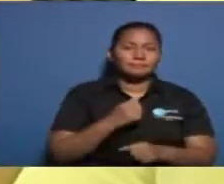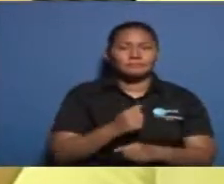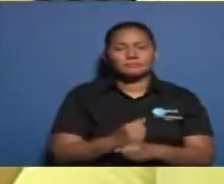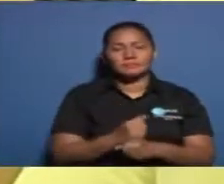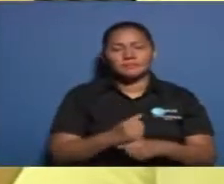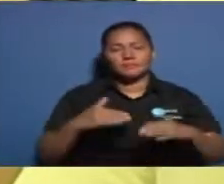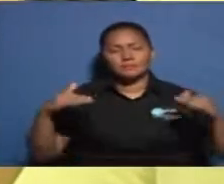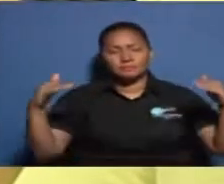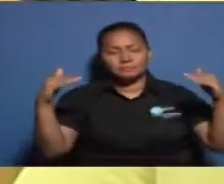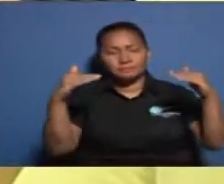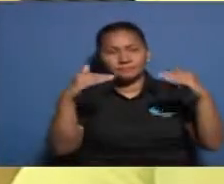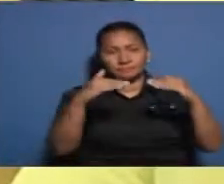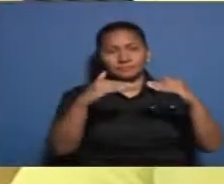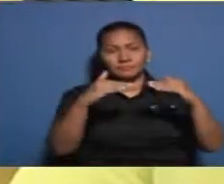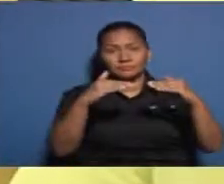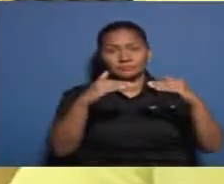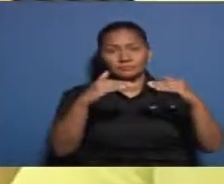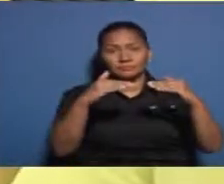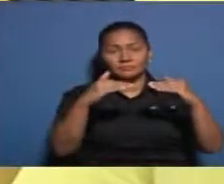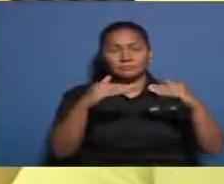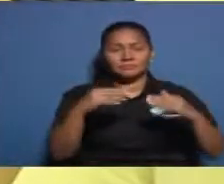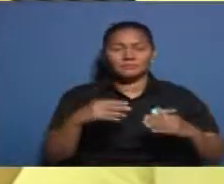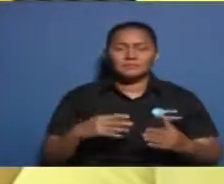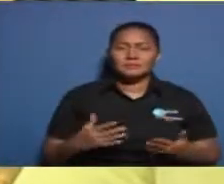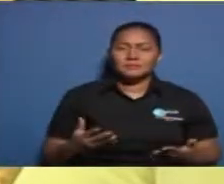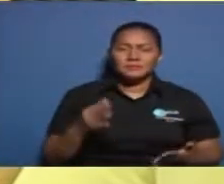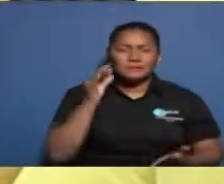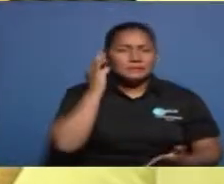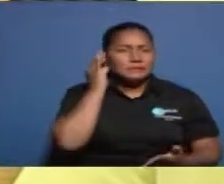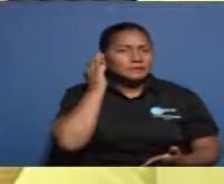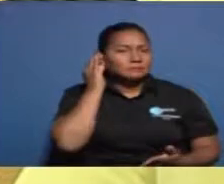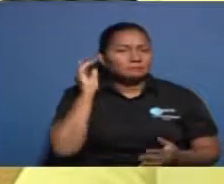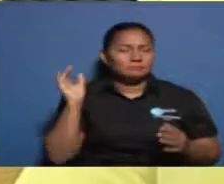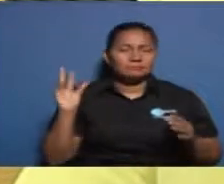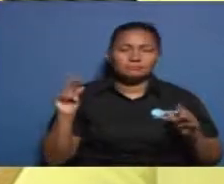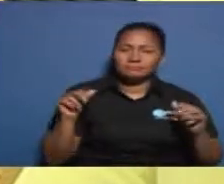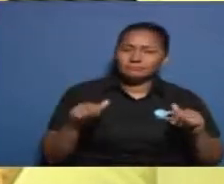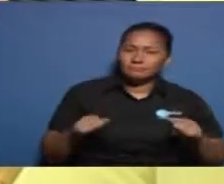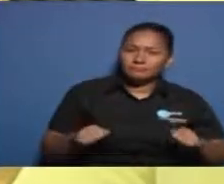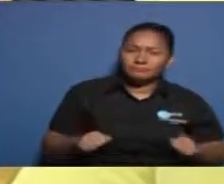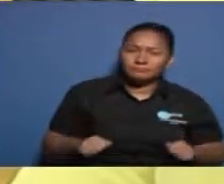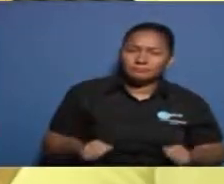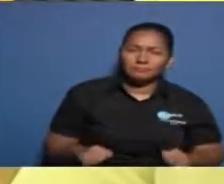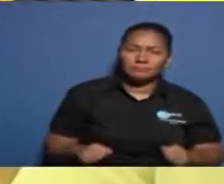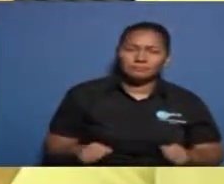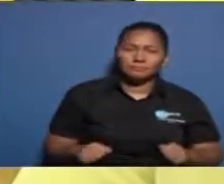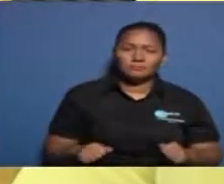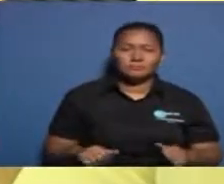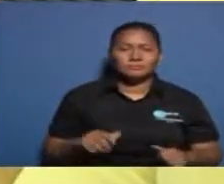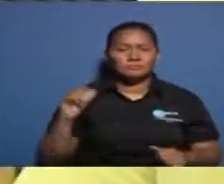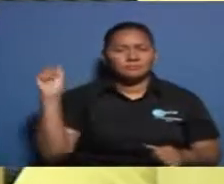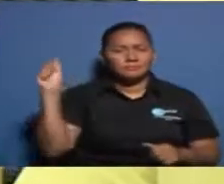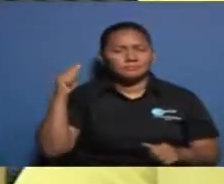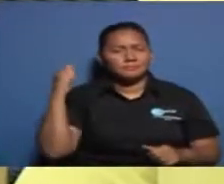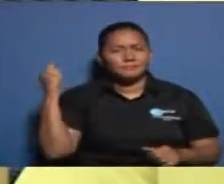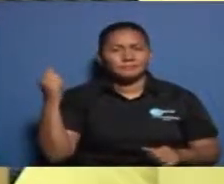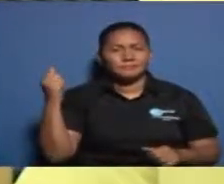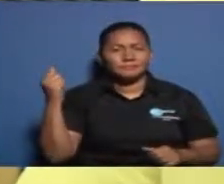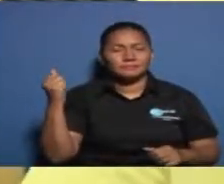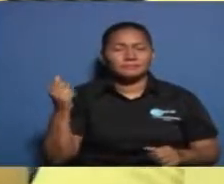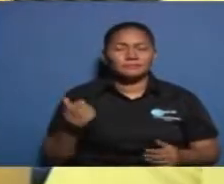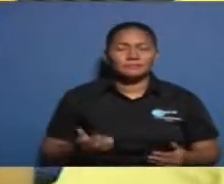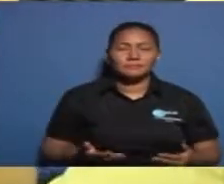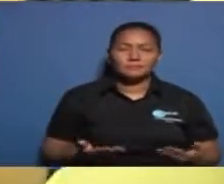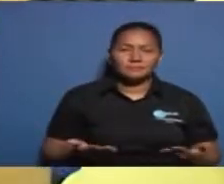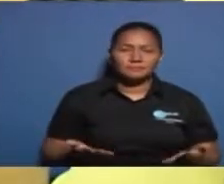que se tienen porque hay muchos retos todavía que la mujer no ha podido alcanzar pese a que se lo ha propuesto porque parece mentira las mujeres cuando nos proponemos algo